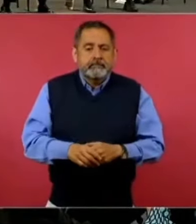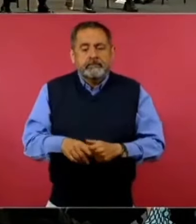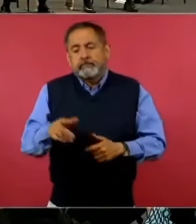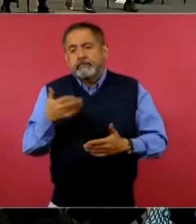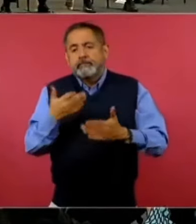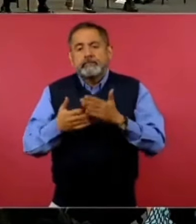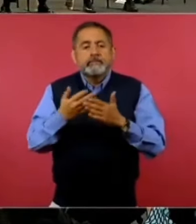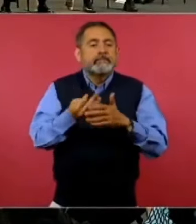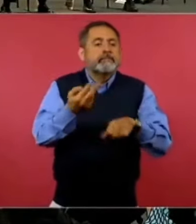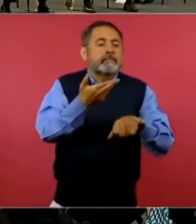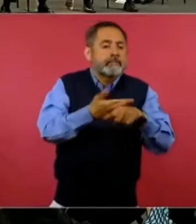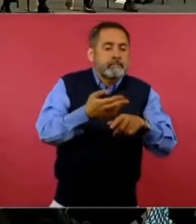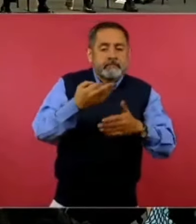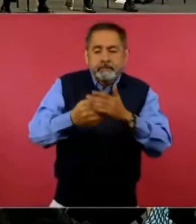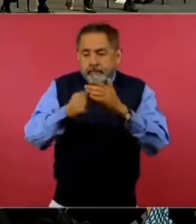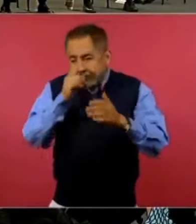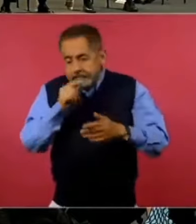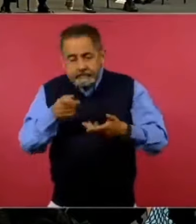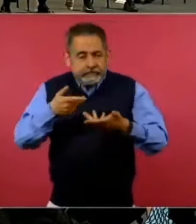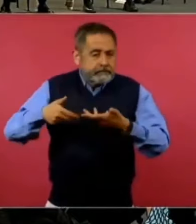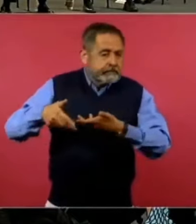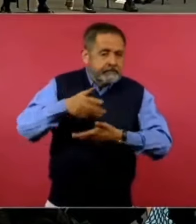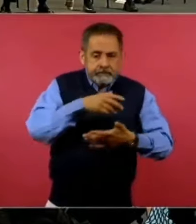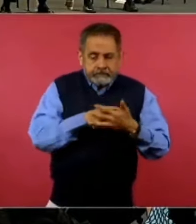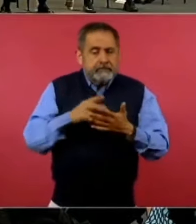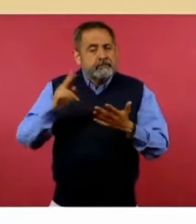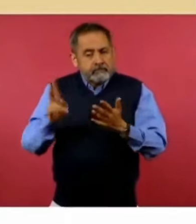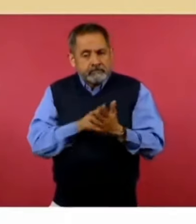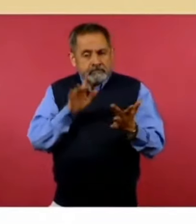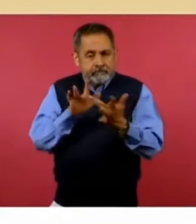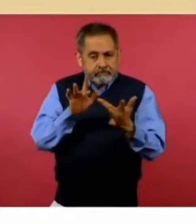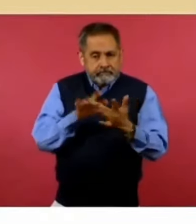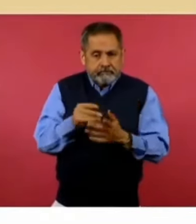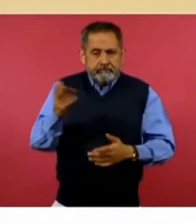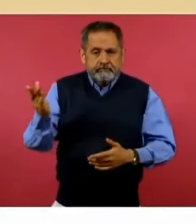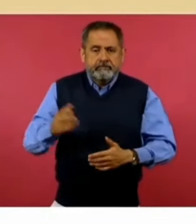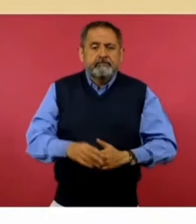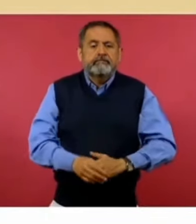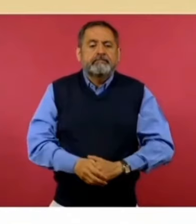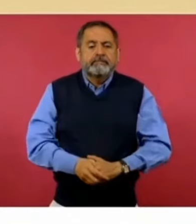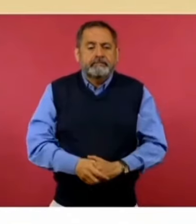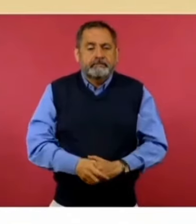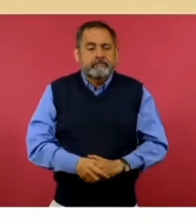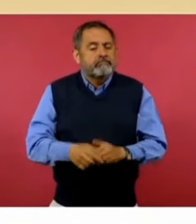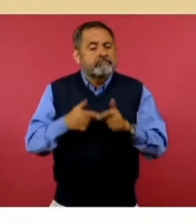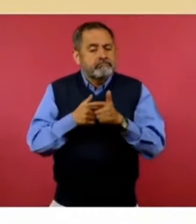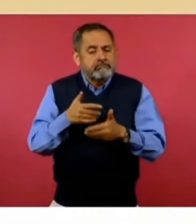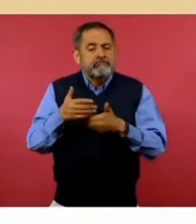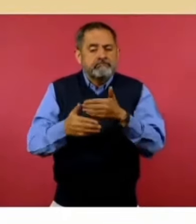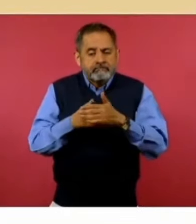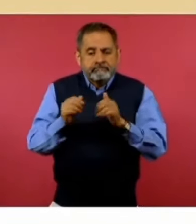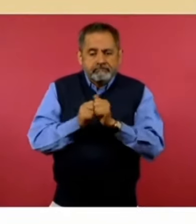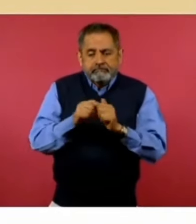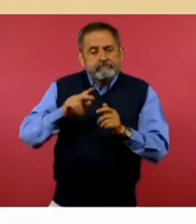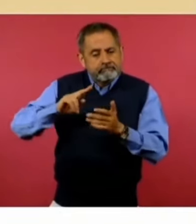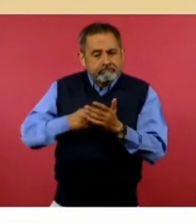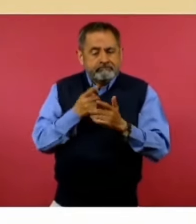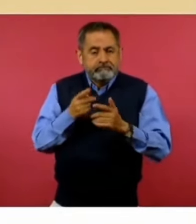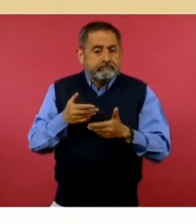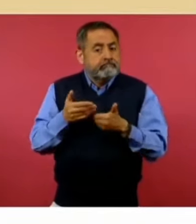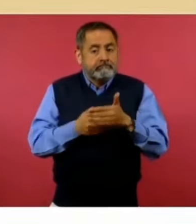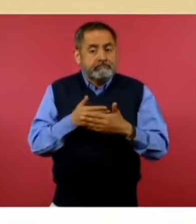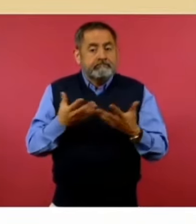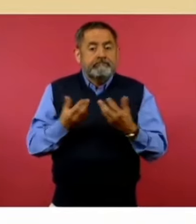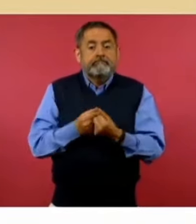de la tesorera y se recupera entonces eh Para entregarse después o volver a serc el comité Pero bueno ya es un avance